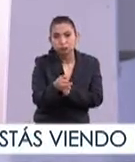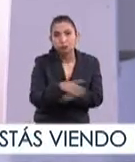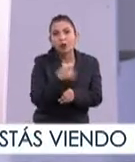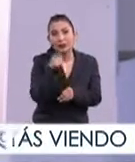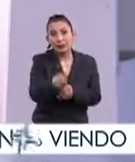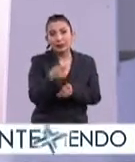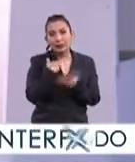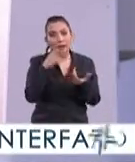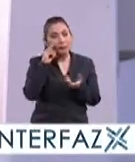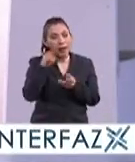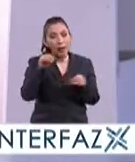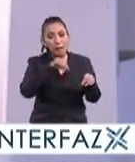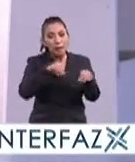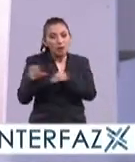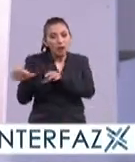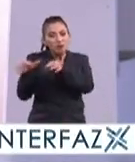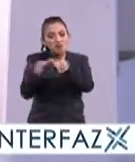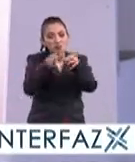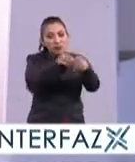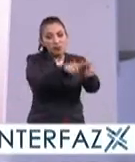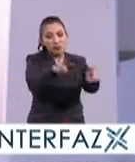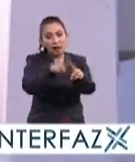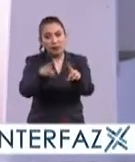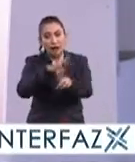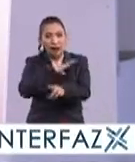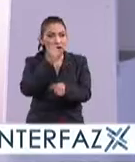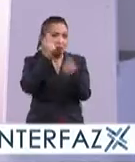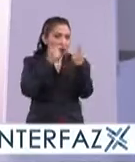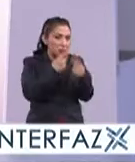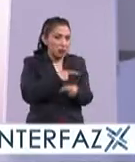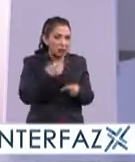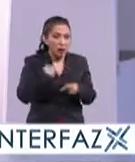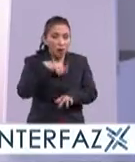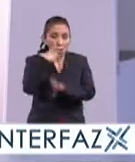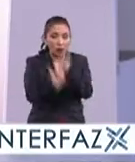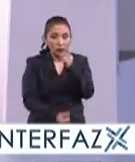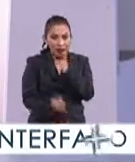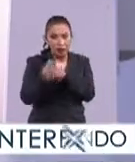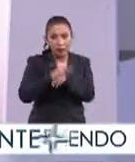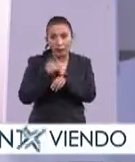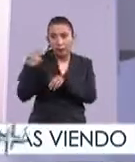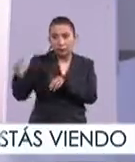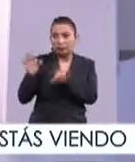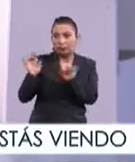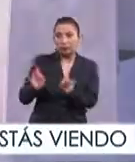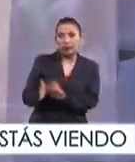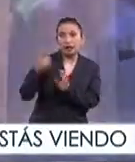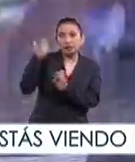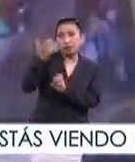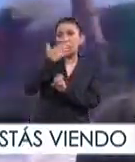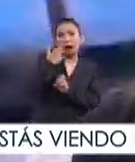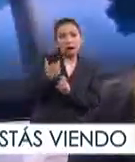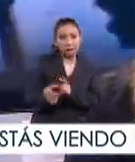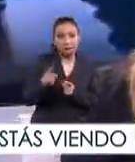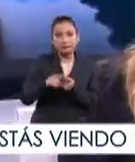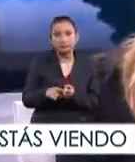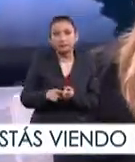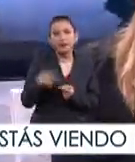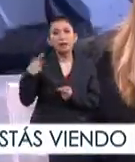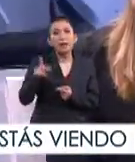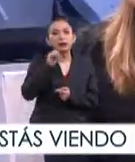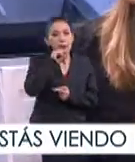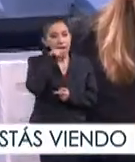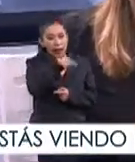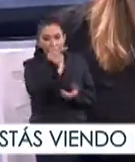digamos, estamos enfrente a un movimiento migratorio mixto. Hay personas que huyeron por motivo económico,